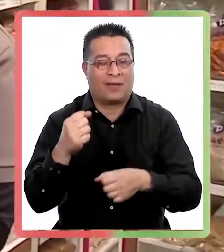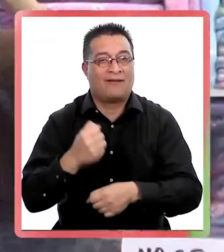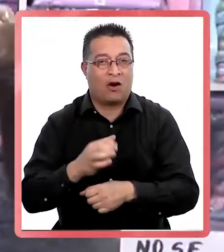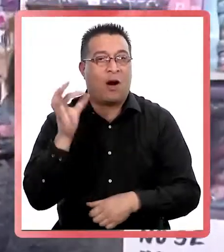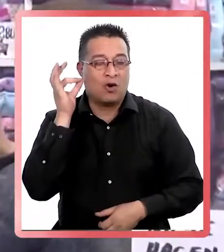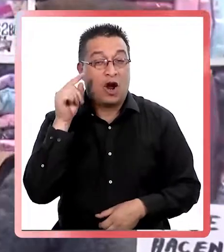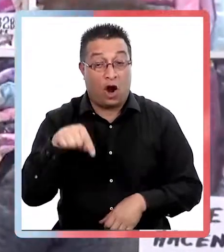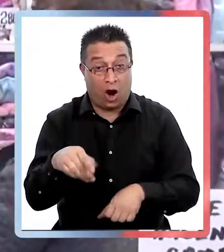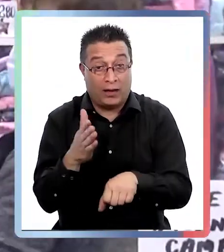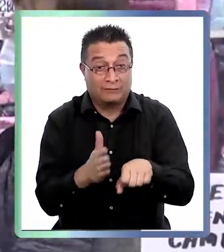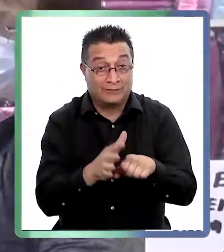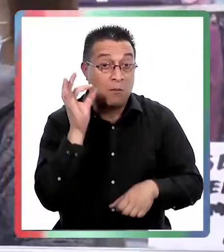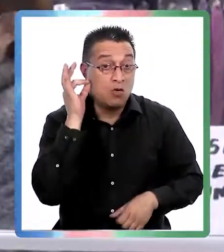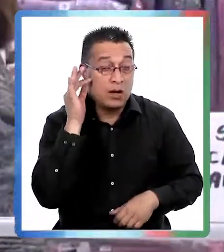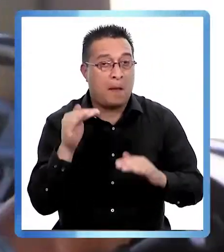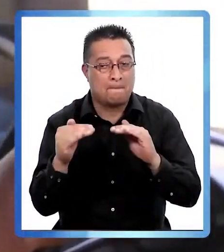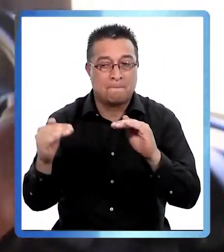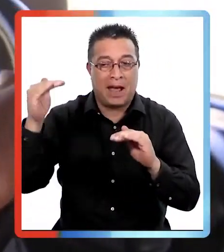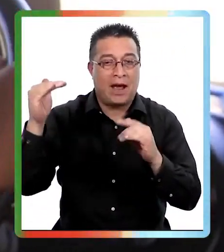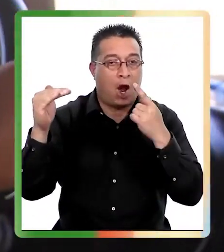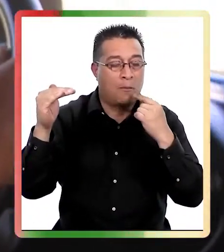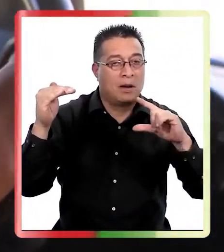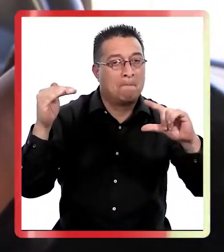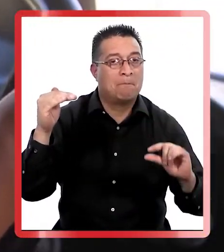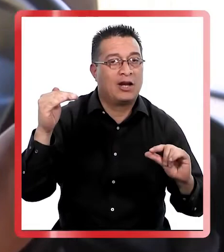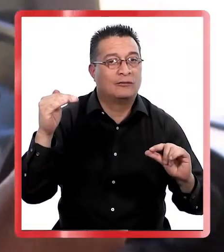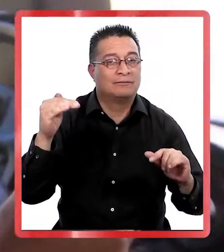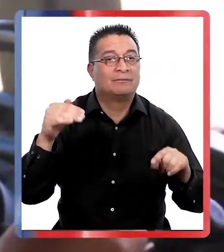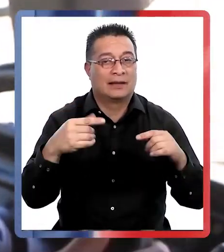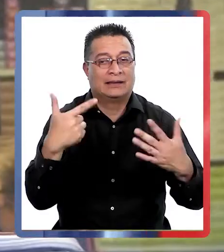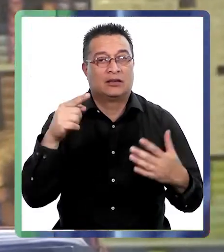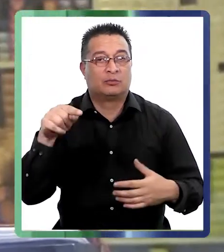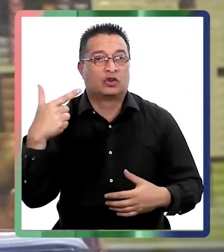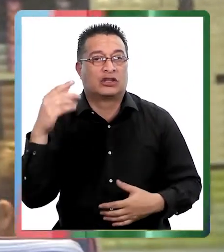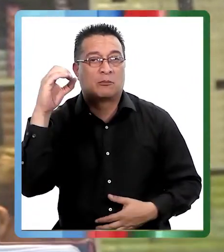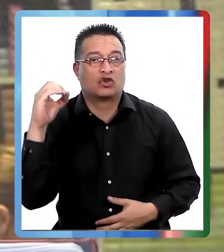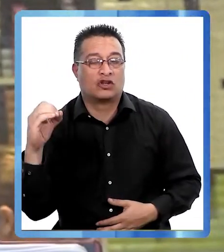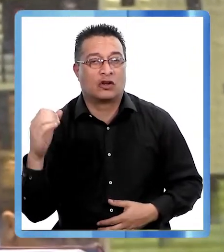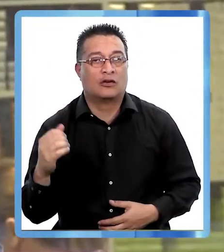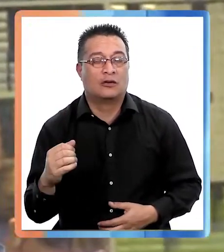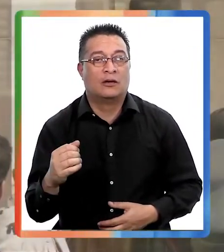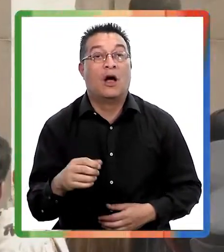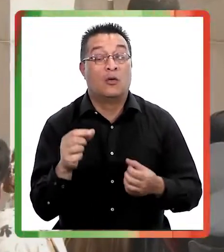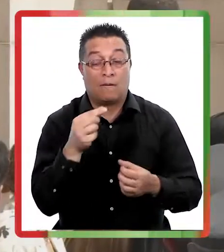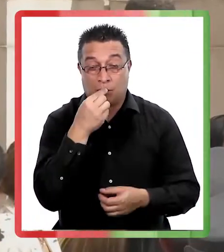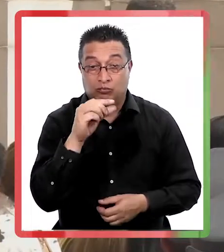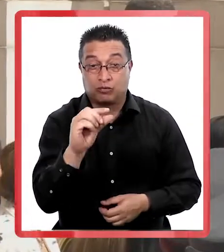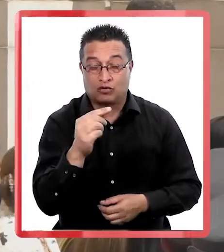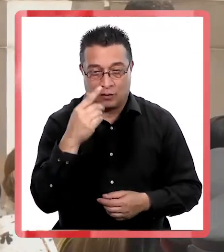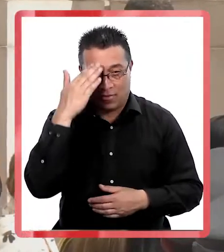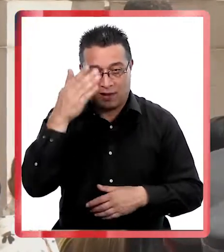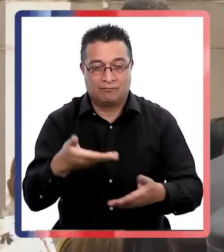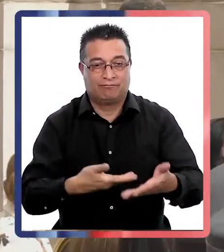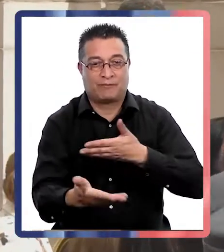mujeres. Hoy el desempleo femenino es mayor al de los hombres y llega a 7,7%. Quedan muy pocos días